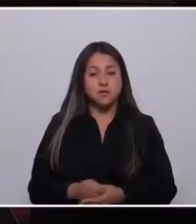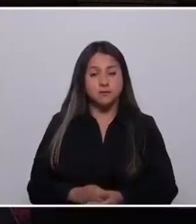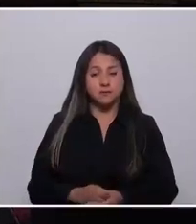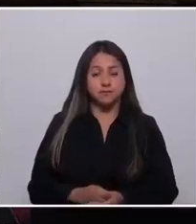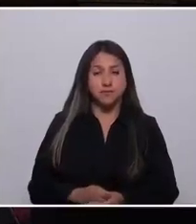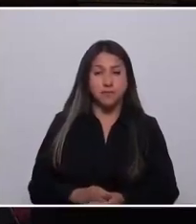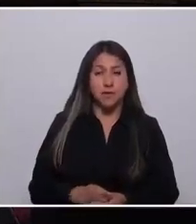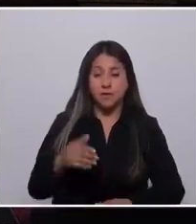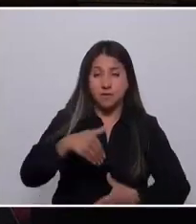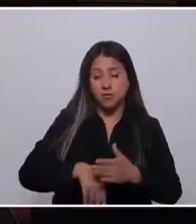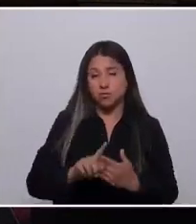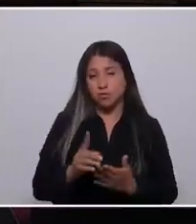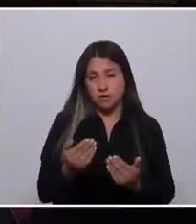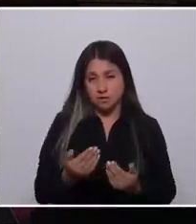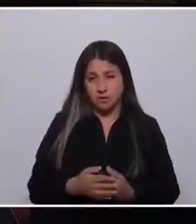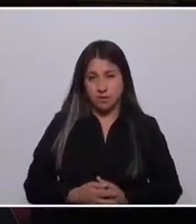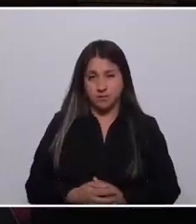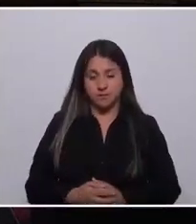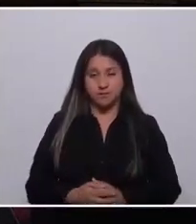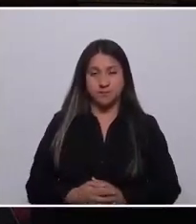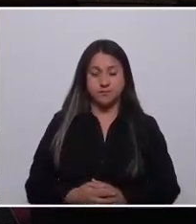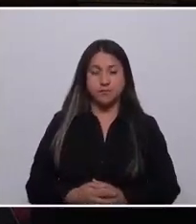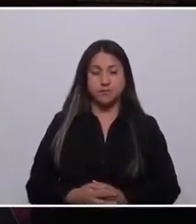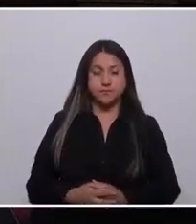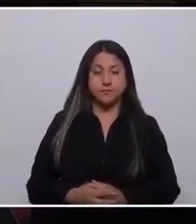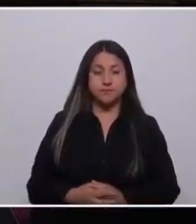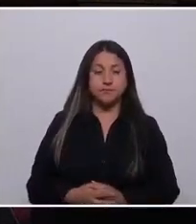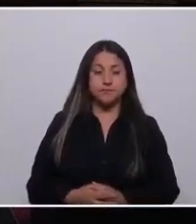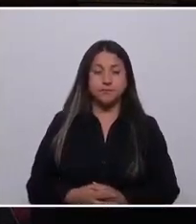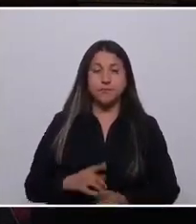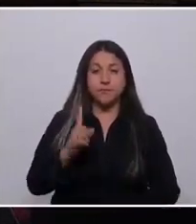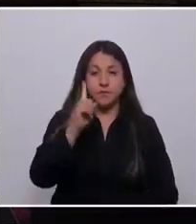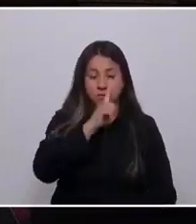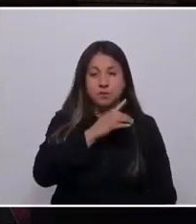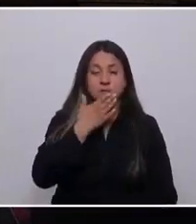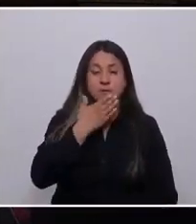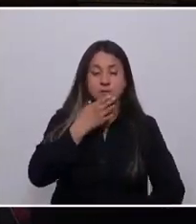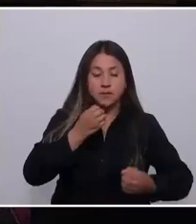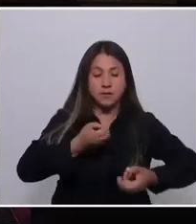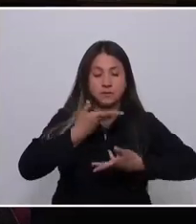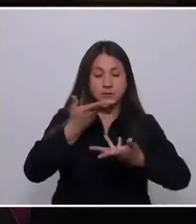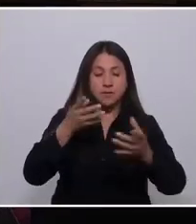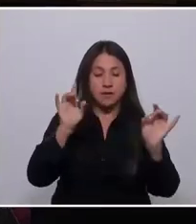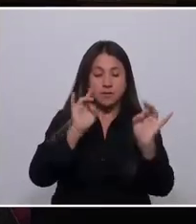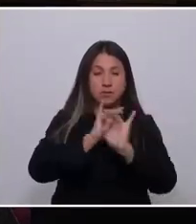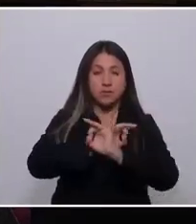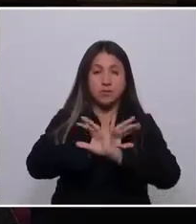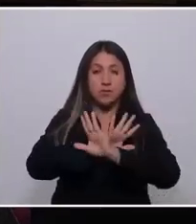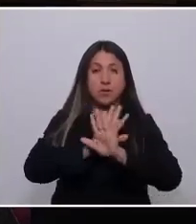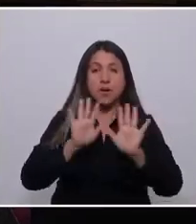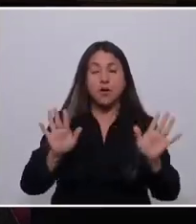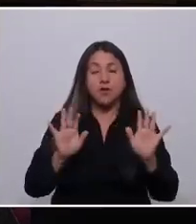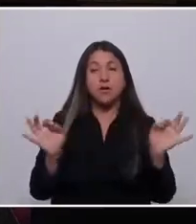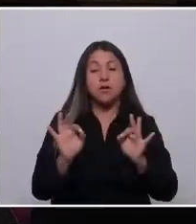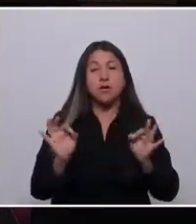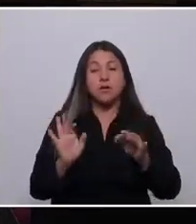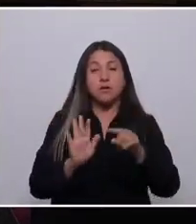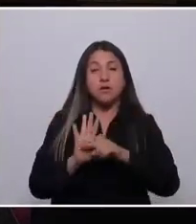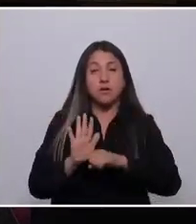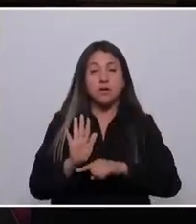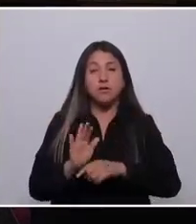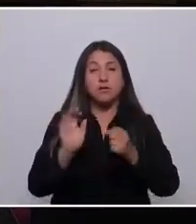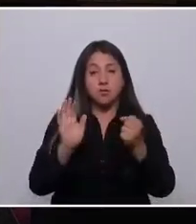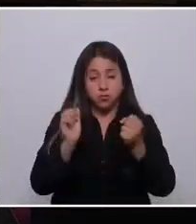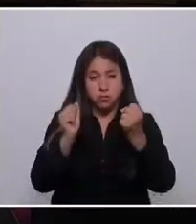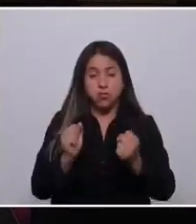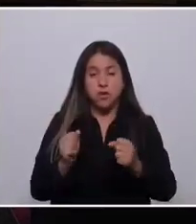se someterán a votación. Y, por último, también hacer presente que las indicaciones pueden ser retiradas por